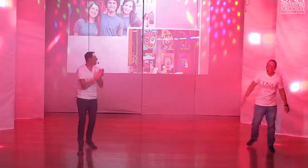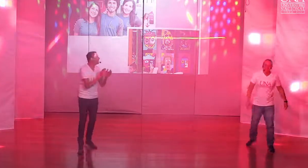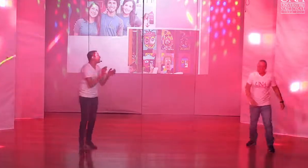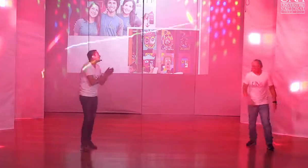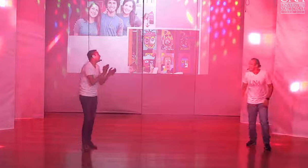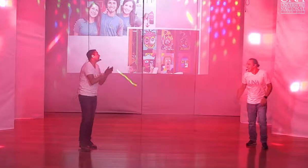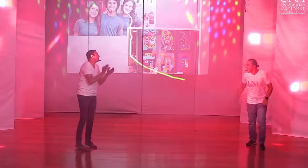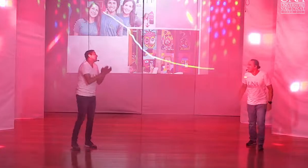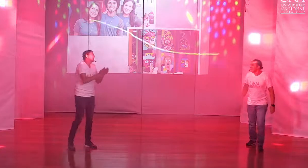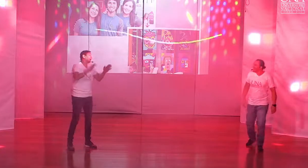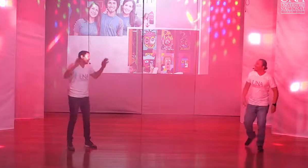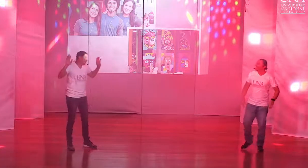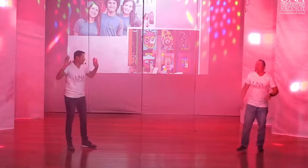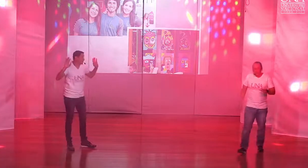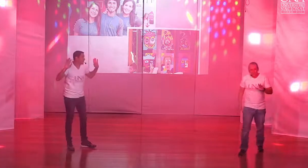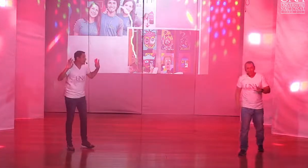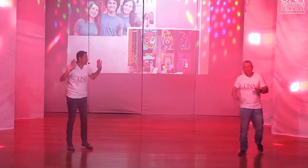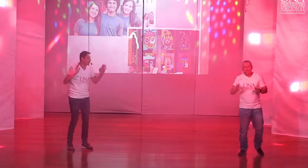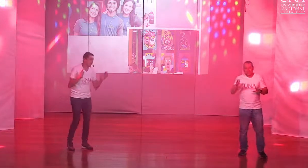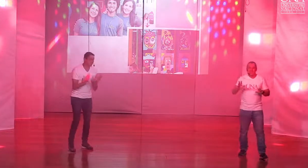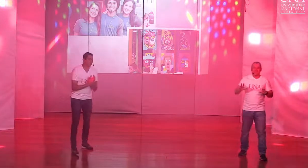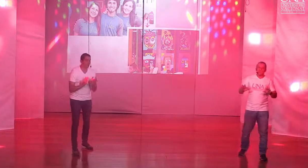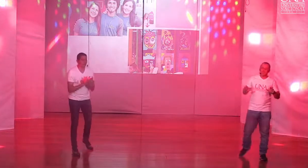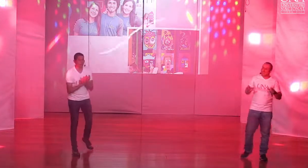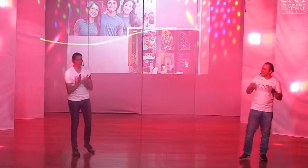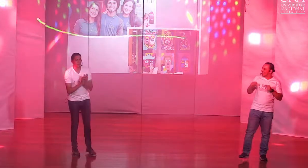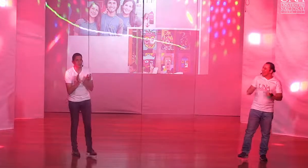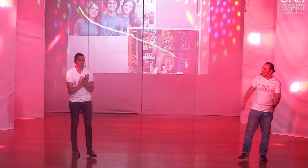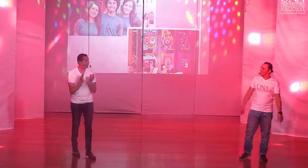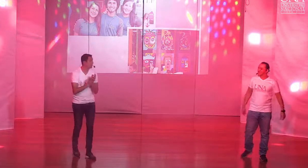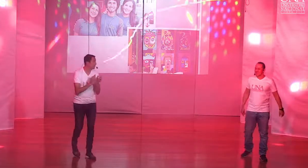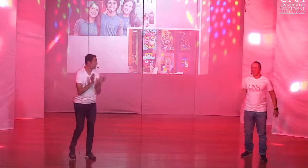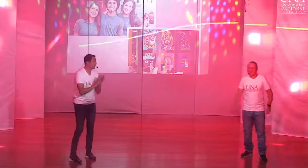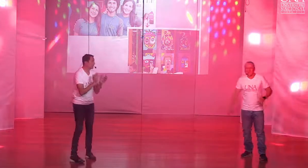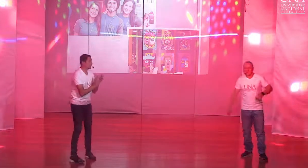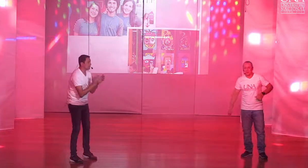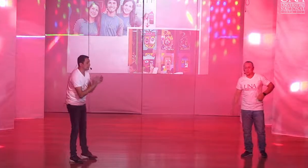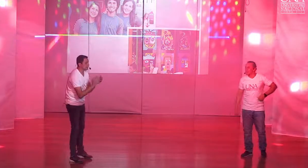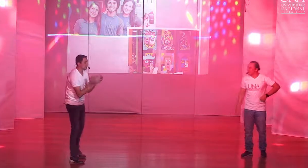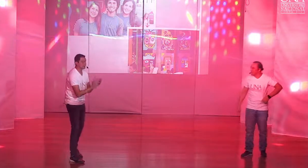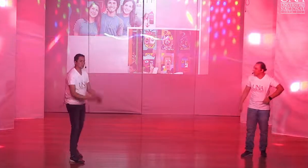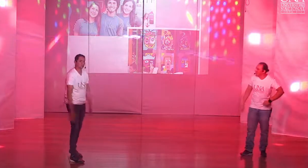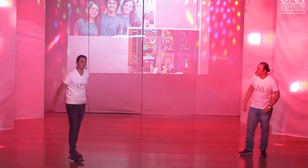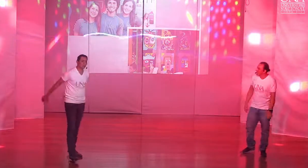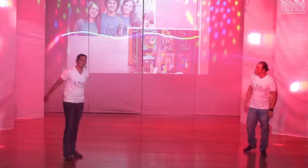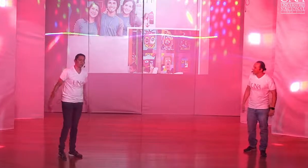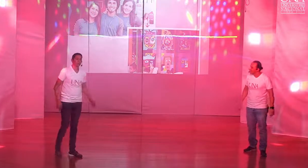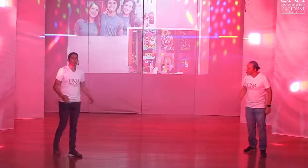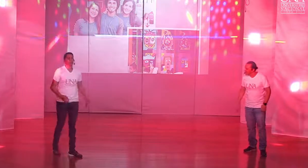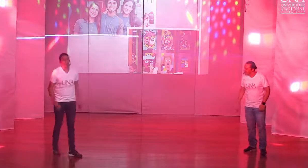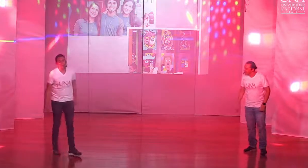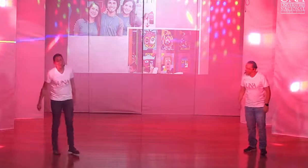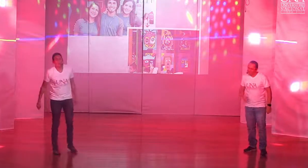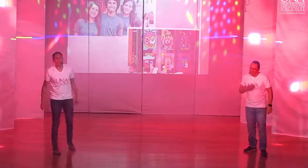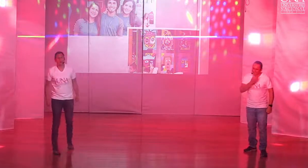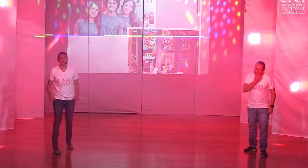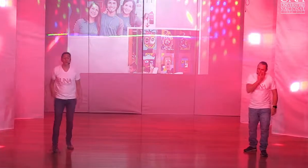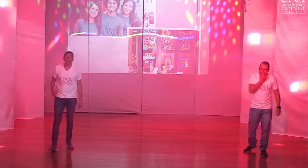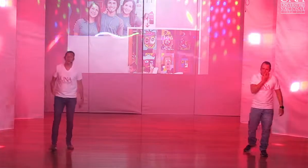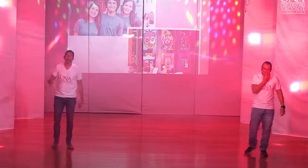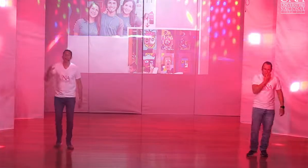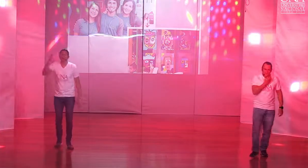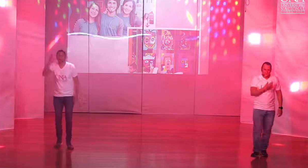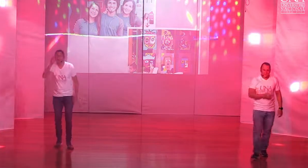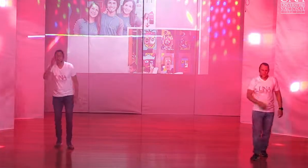Buenísimo. Bien. Ojalá que se puedan dar un fuerte aplauso donde están ellos. Y que lo hayan hecho, sí, excelente, buenísimo, amigo. ¿Con qué seguimos? Bueno, en la una